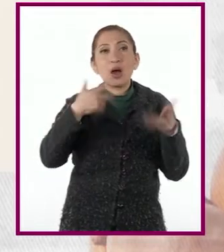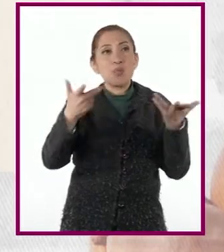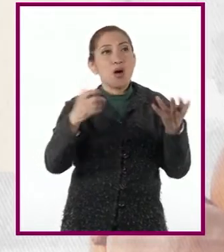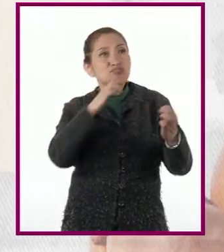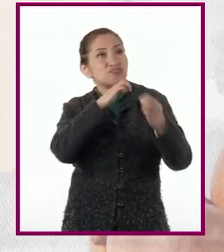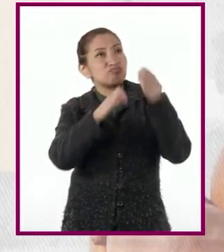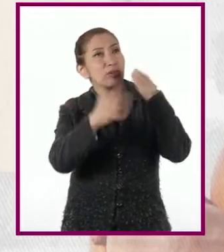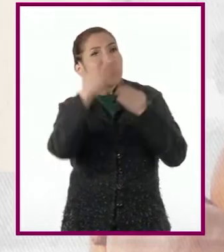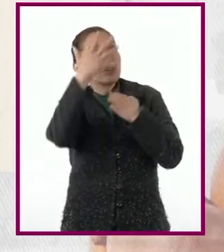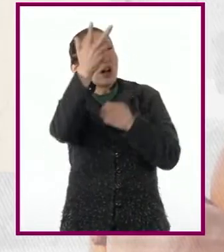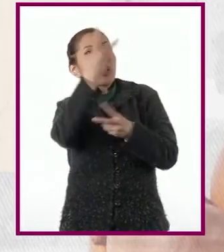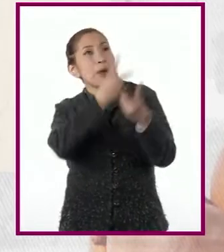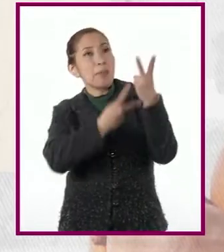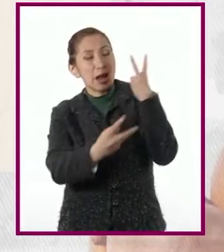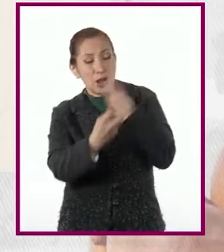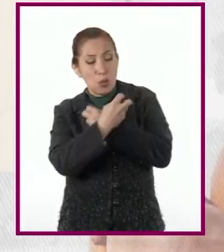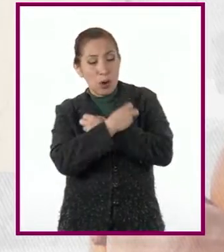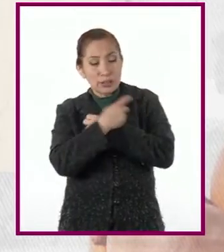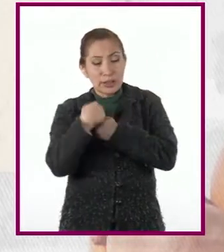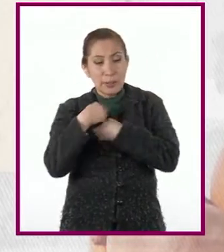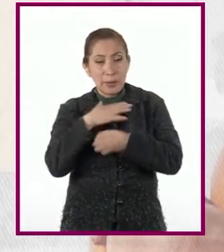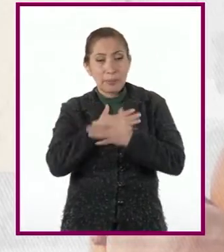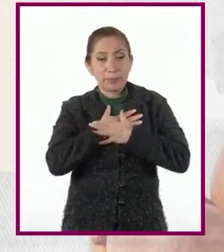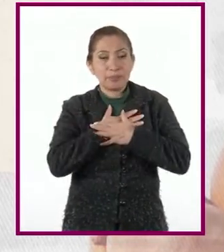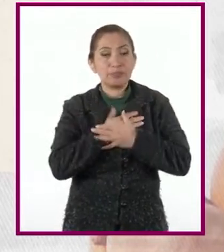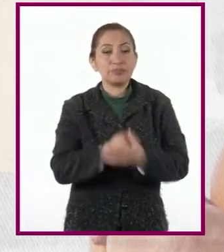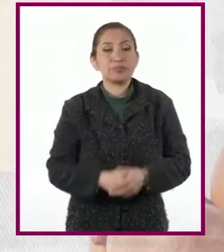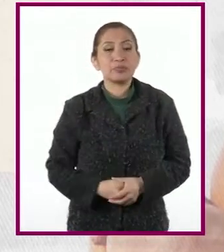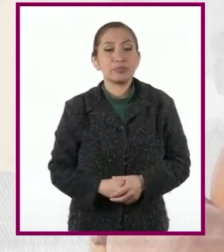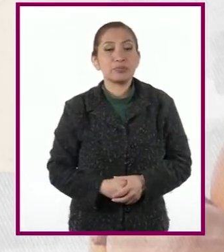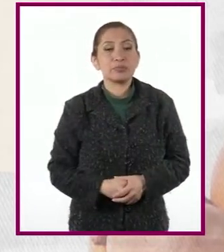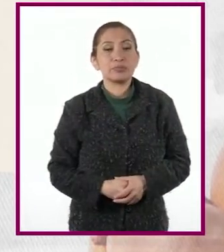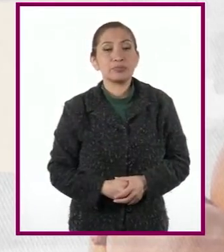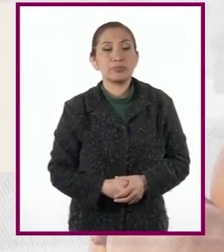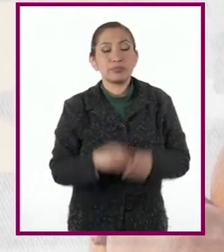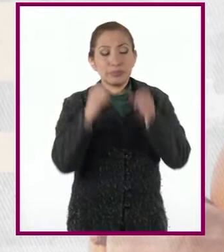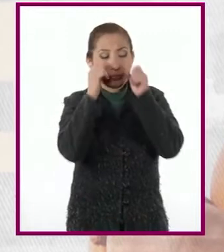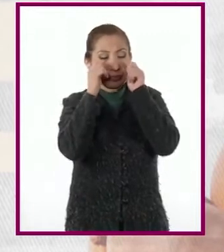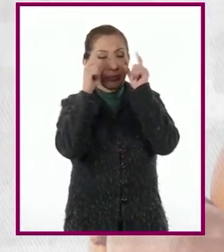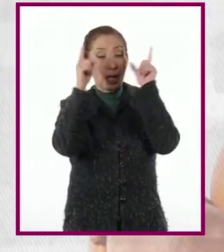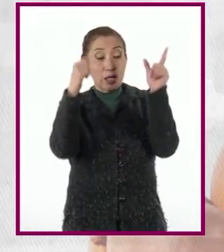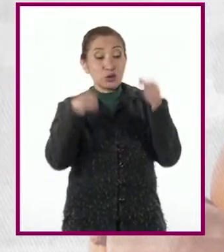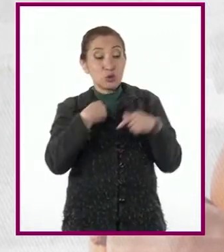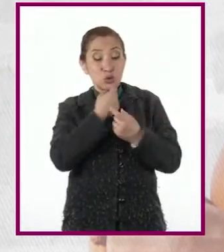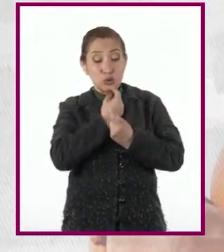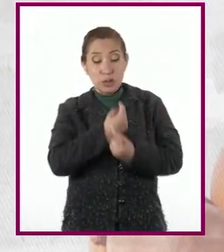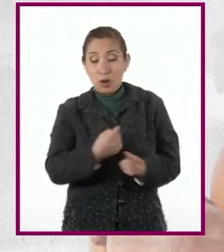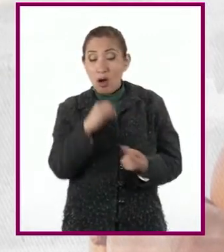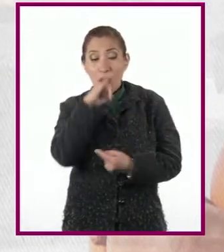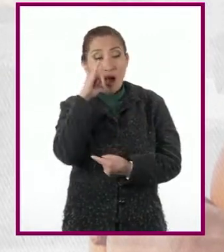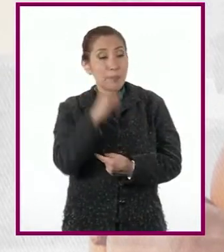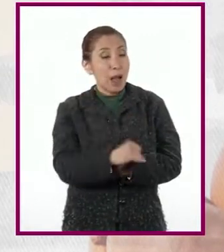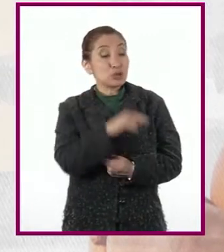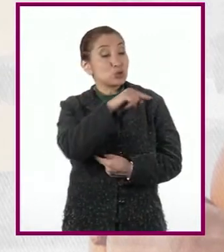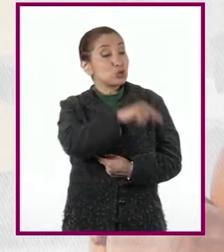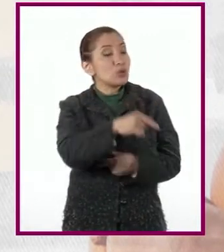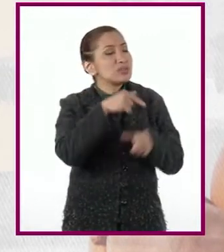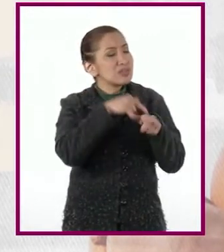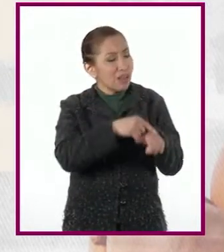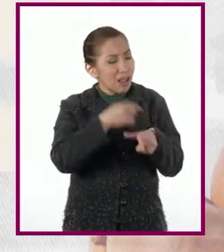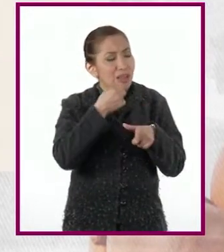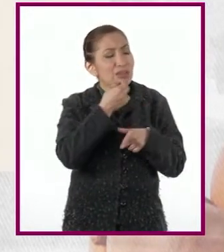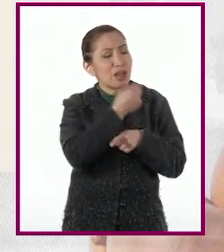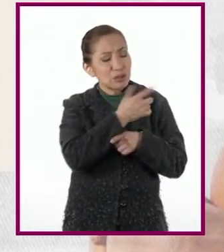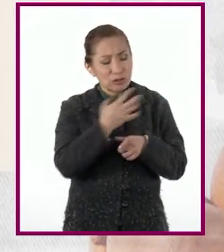sol, porvenir de mis huesos y de mi amor. Desperté de ser niño, nunca despiertes,